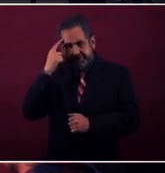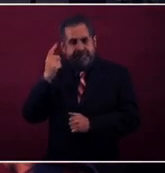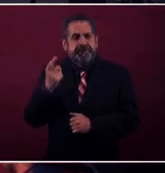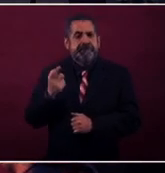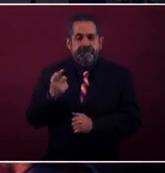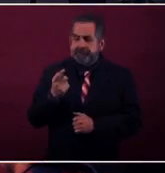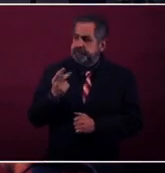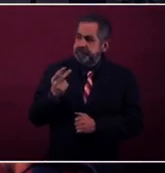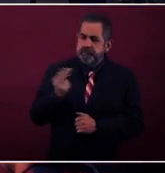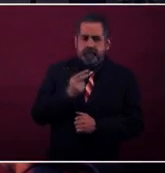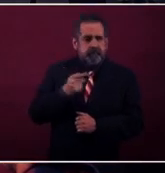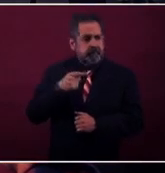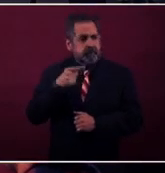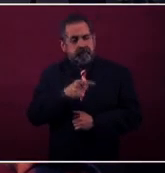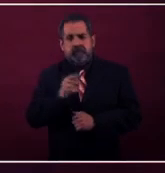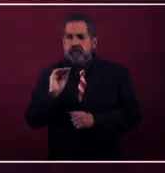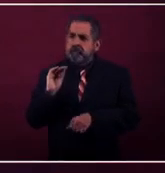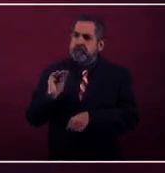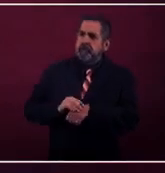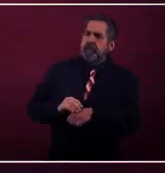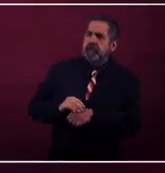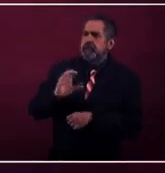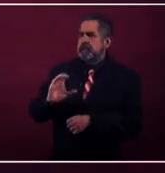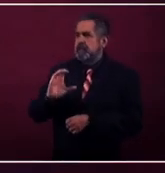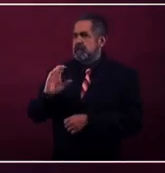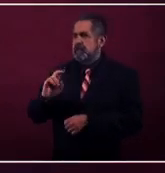se tiene esa institución,